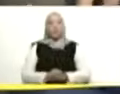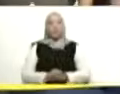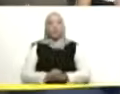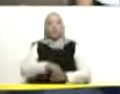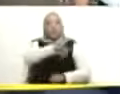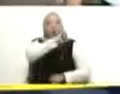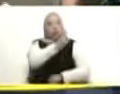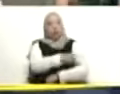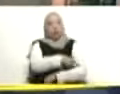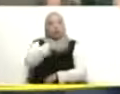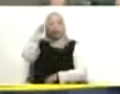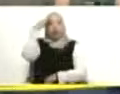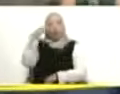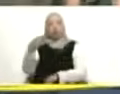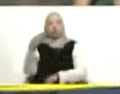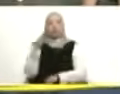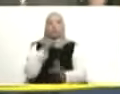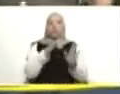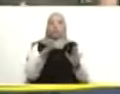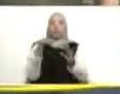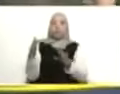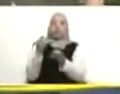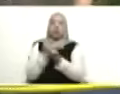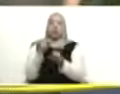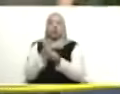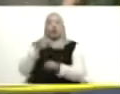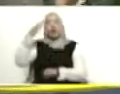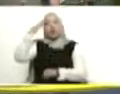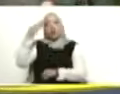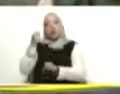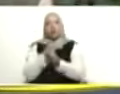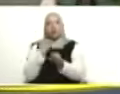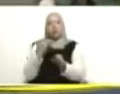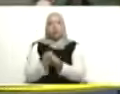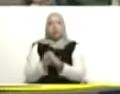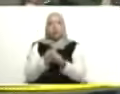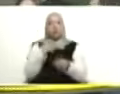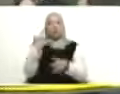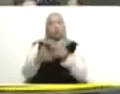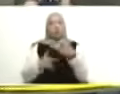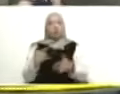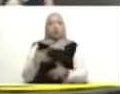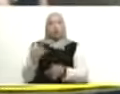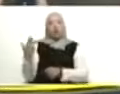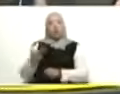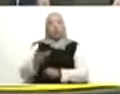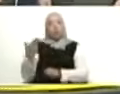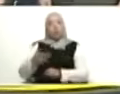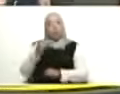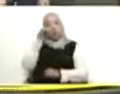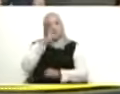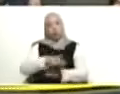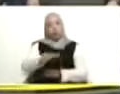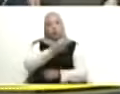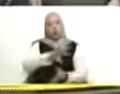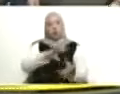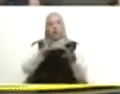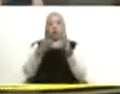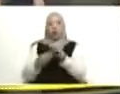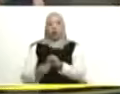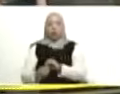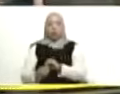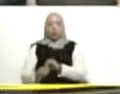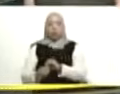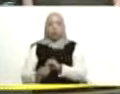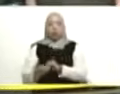Fuerza Armada orientada y sabemos, pues, que con su mandato, bajo su mandato, hemos hecho importantes transformaciones. Una de ellas es